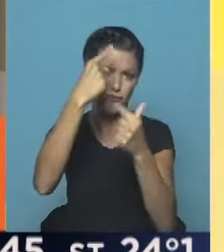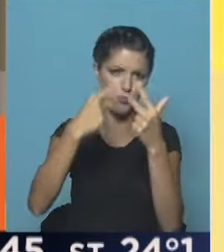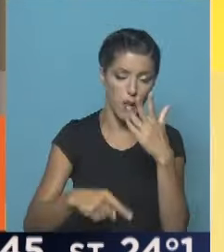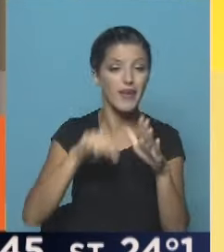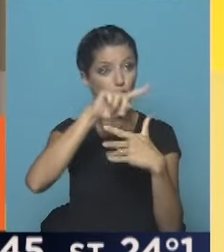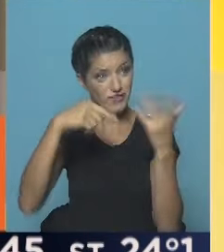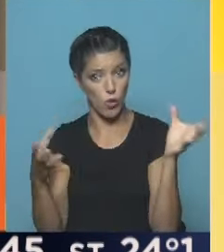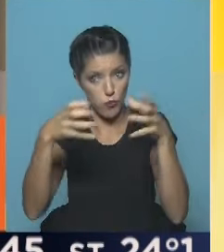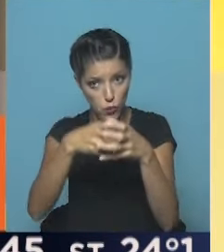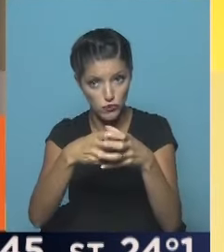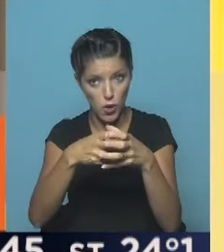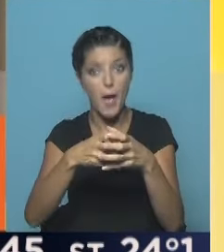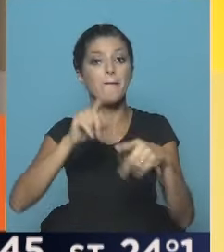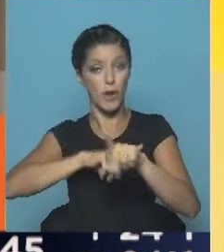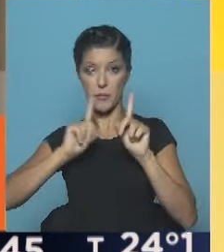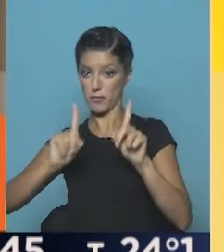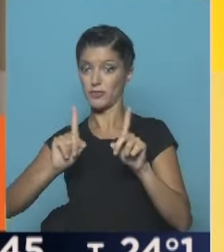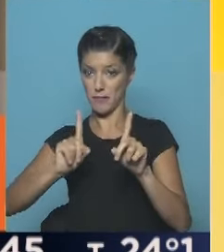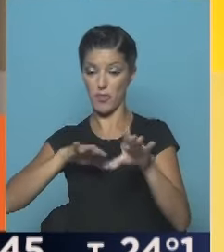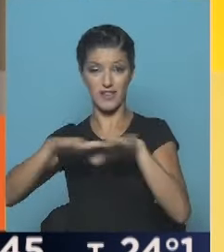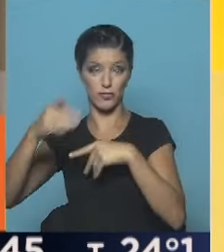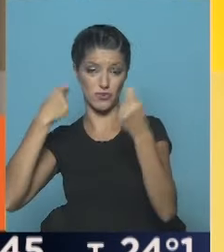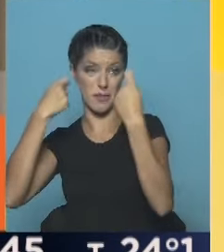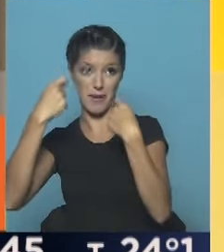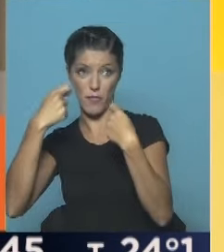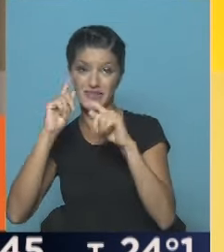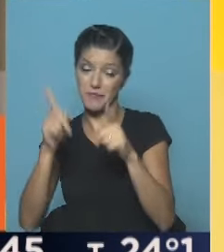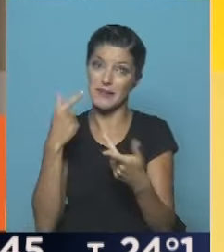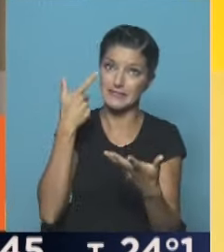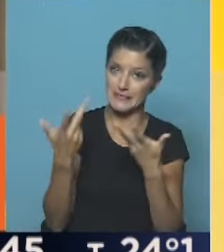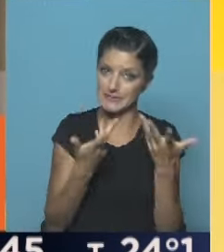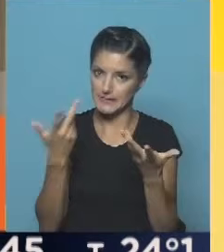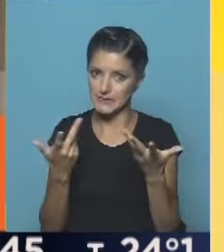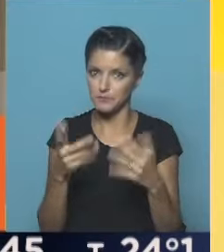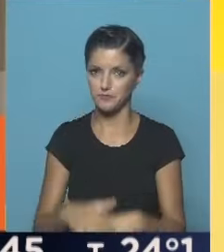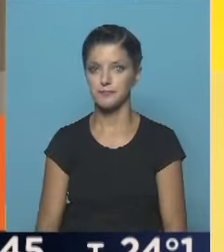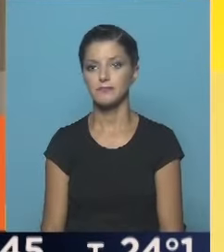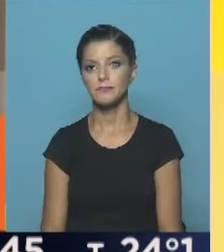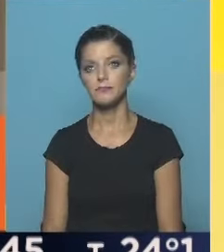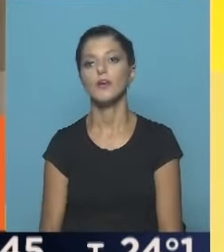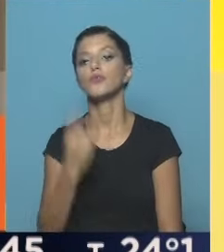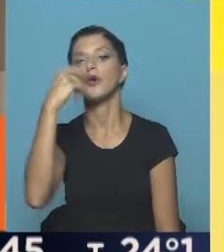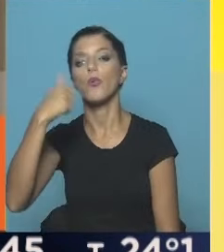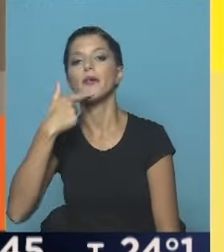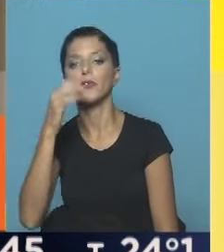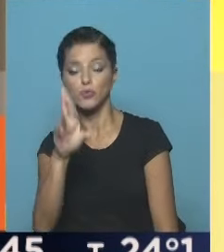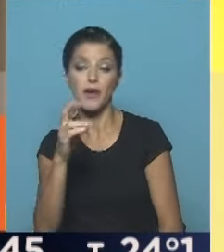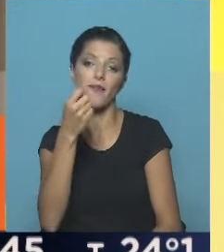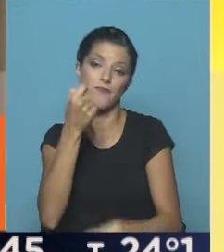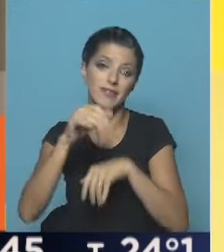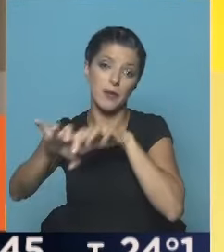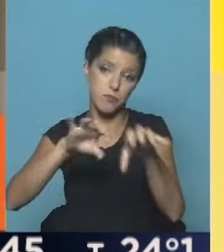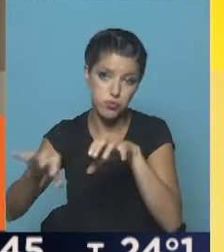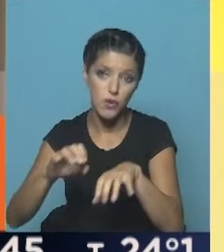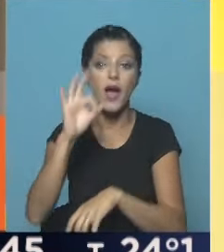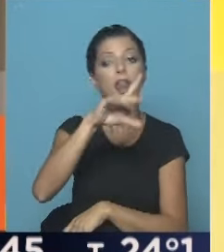Paraguay resquebraja un poco la credibilidad de esa unidad. Entonces, UNASUR es fácil, es dividida, la OEA es fácil decir que